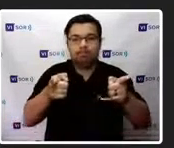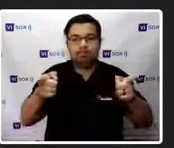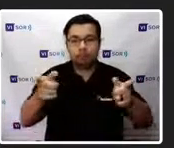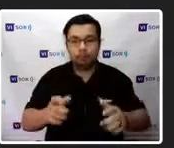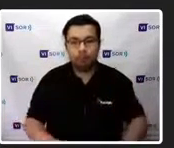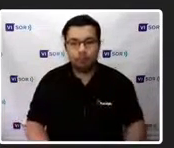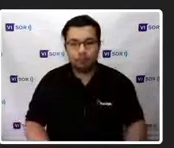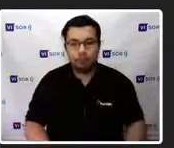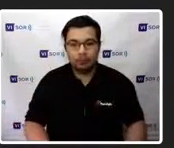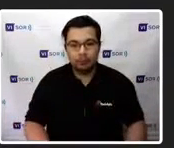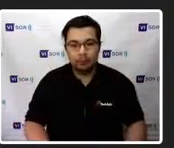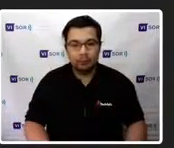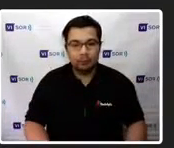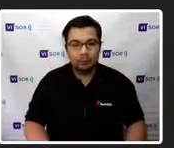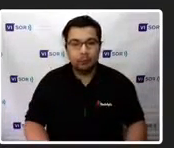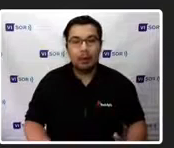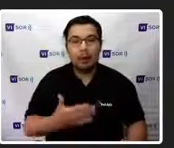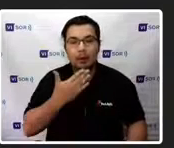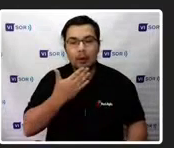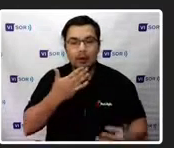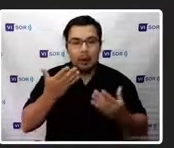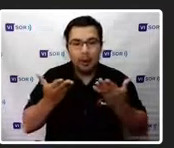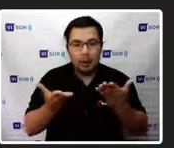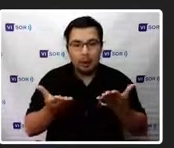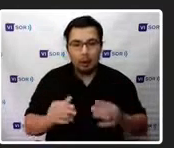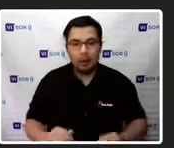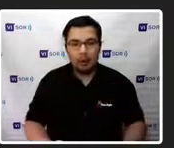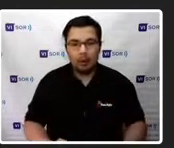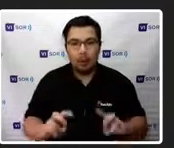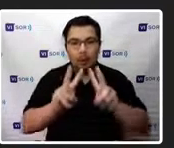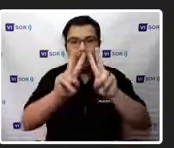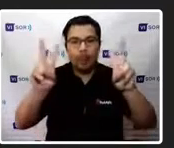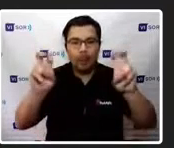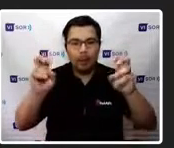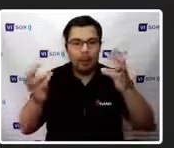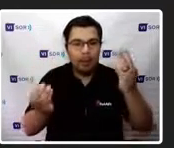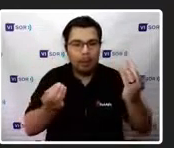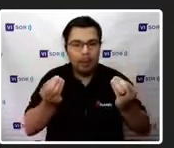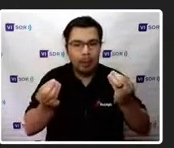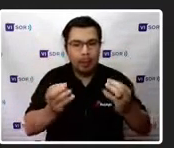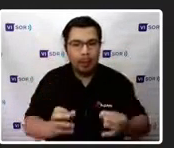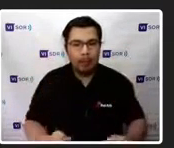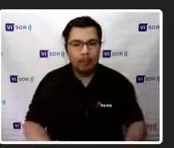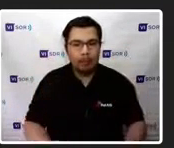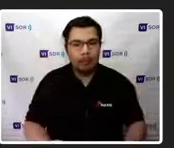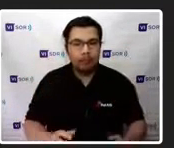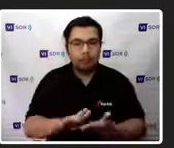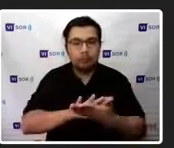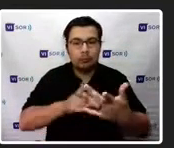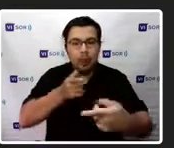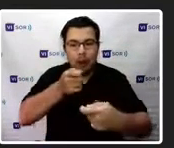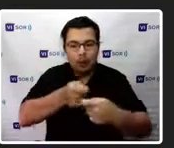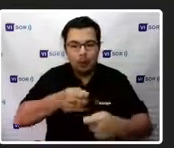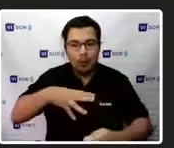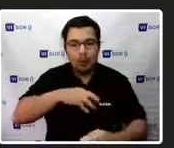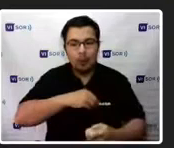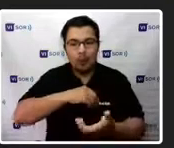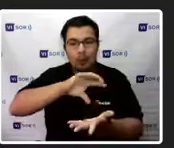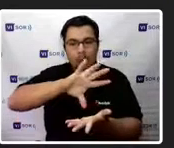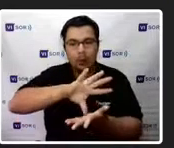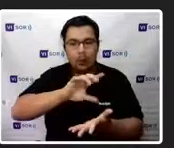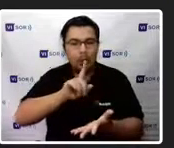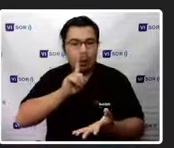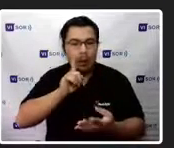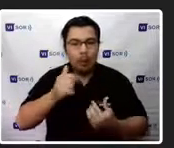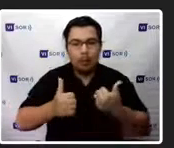también materia también de grandes como aporte a nuestro país, en donde tenemos profesionales trabajando en